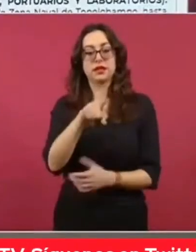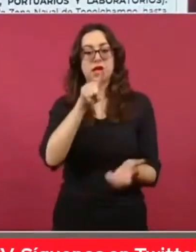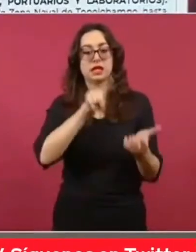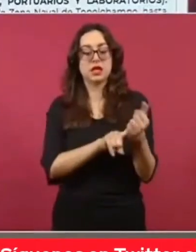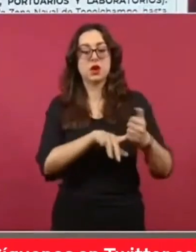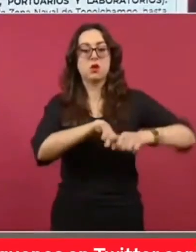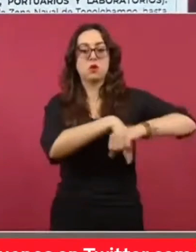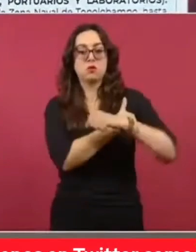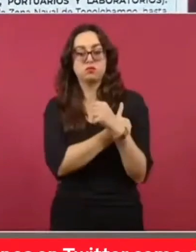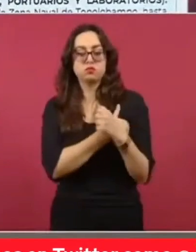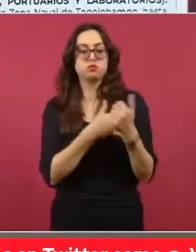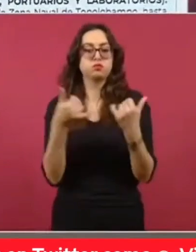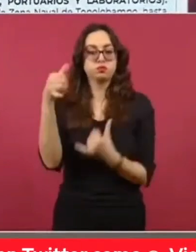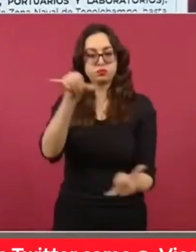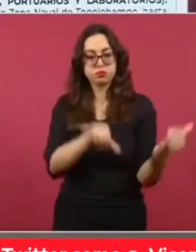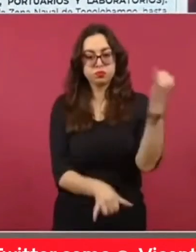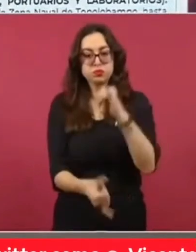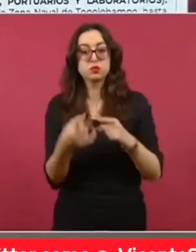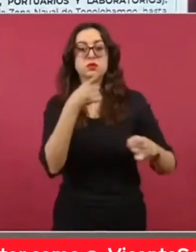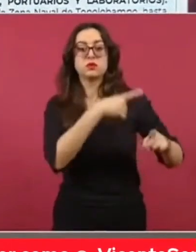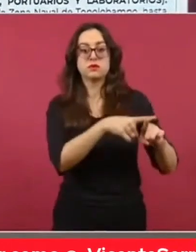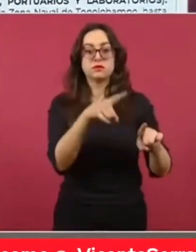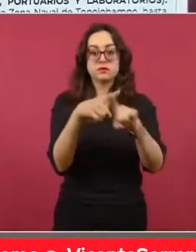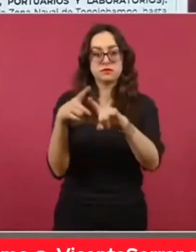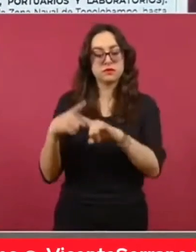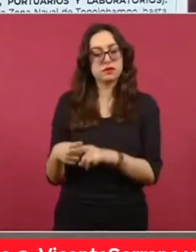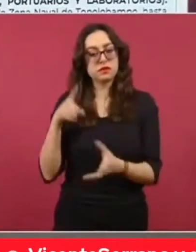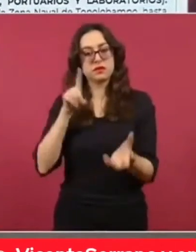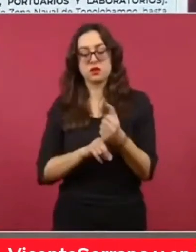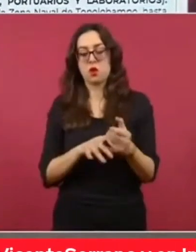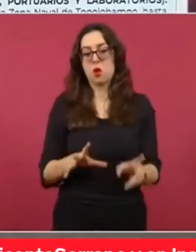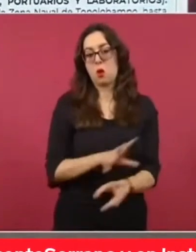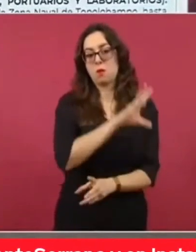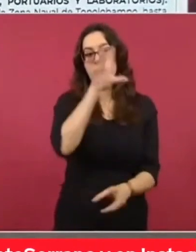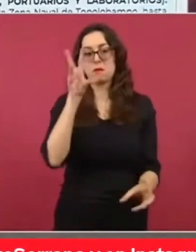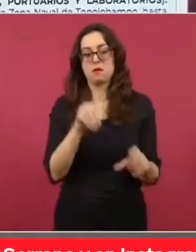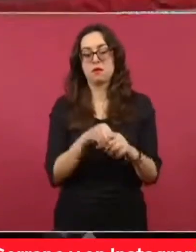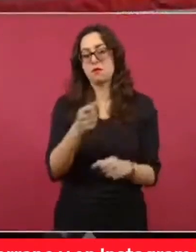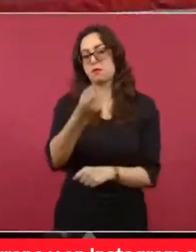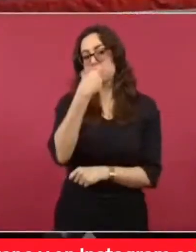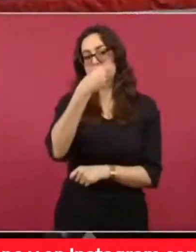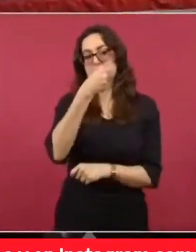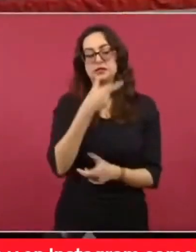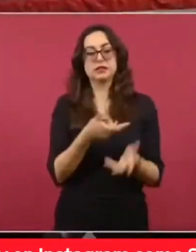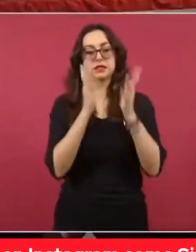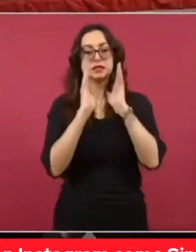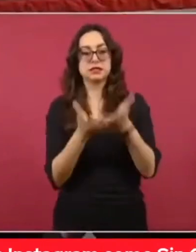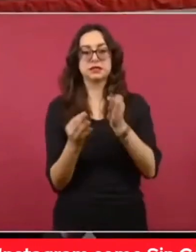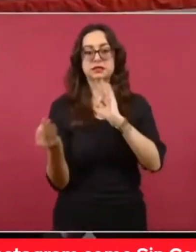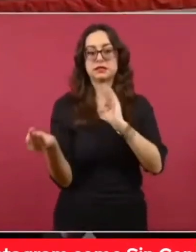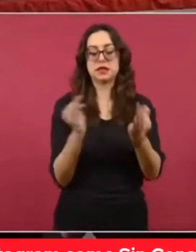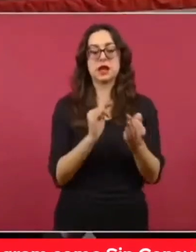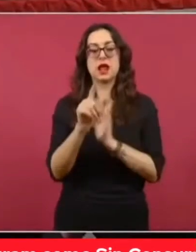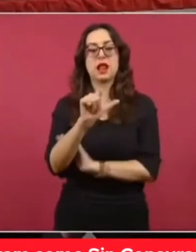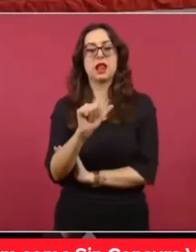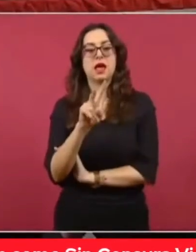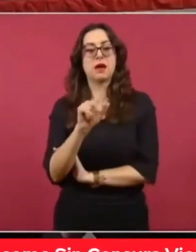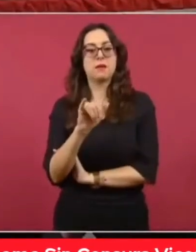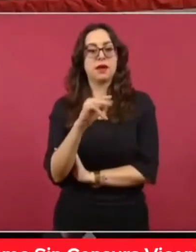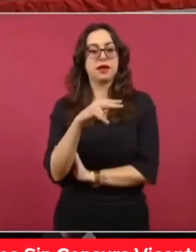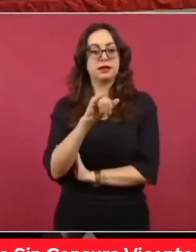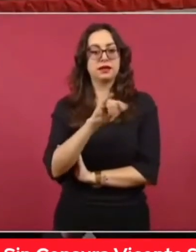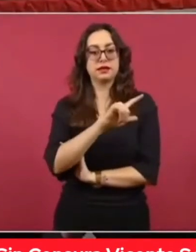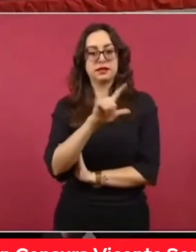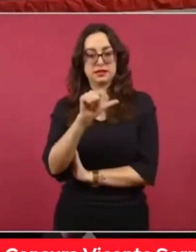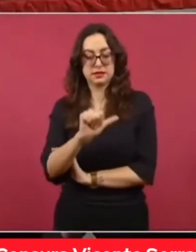precursores químicos y productos terminados era pura metanfetamina en la cimentaciones del poblado la vainilla se